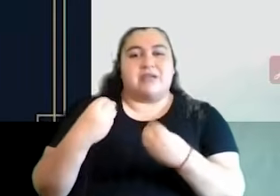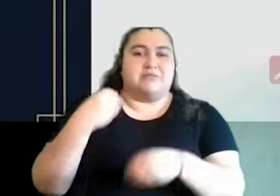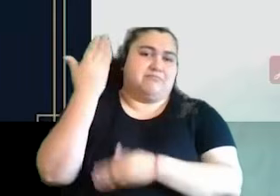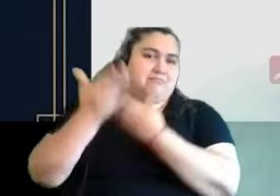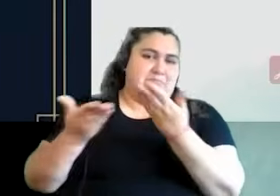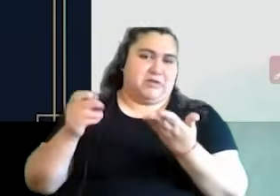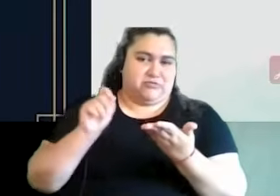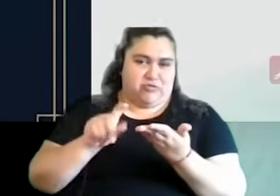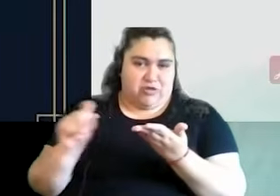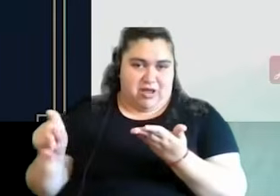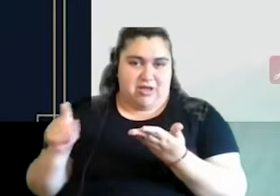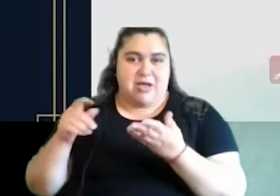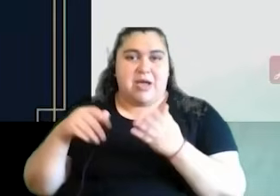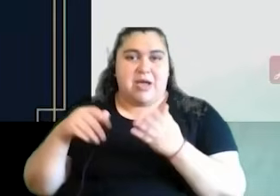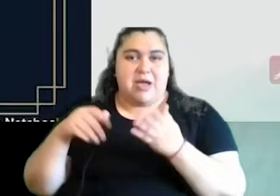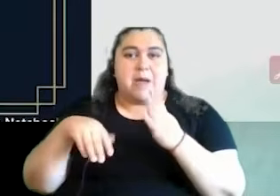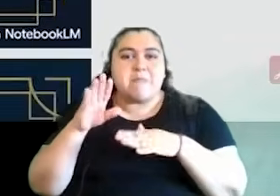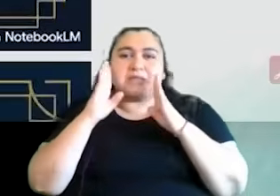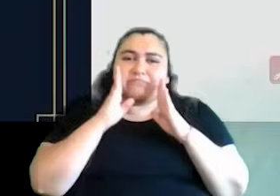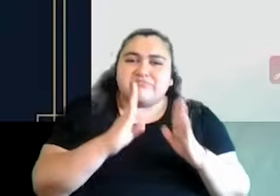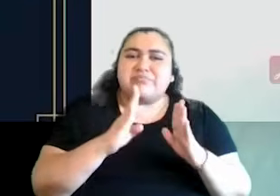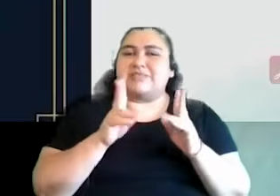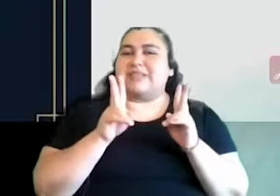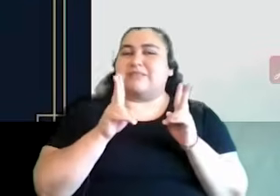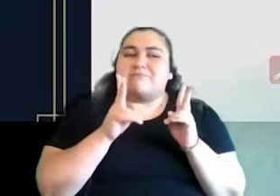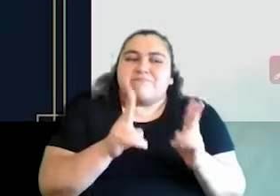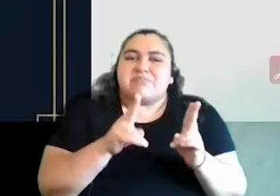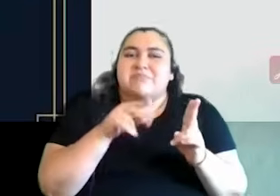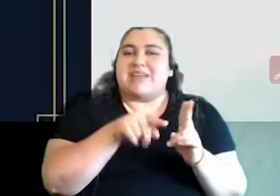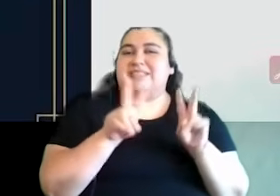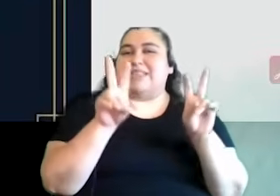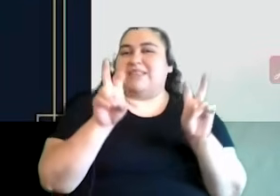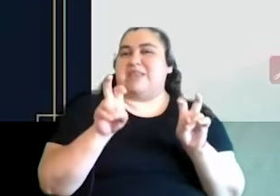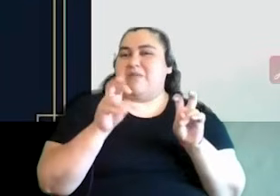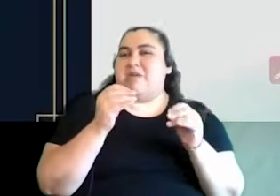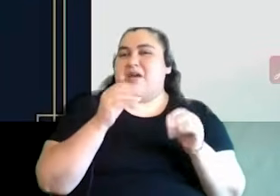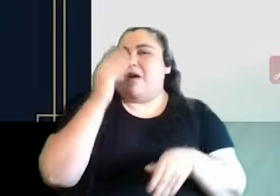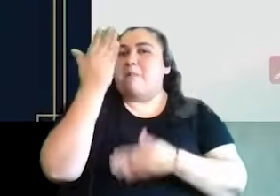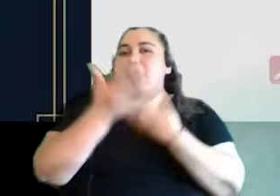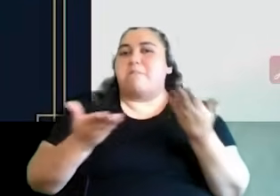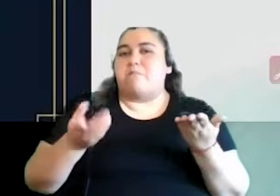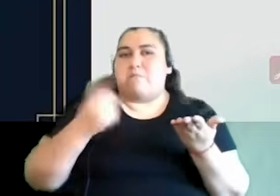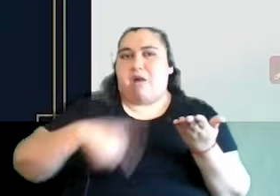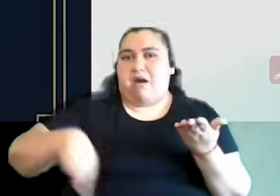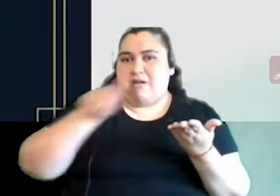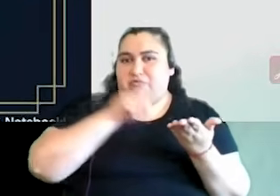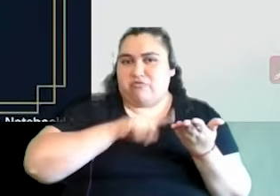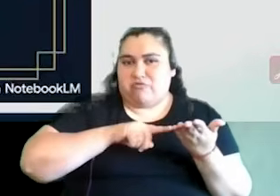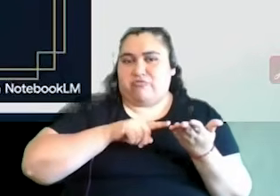a este segmento de contribuyentes que nosotros estamos identificando.